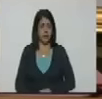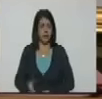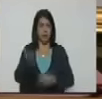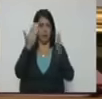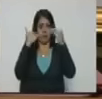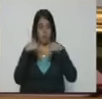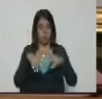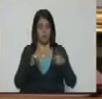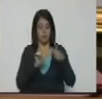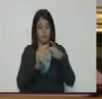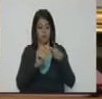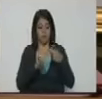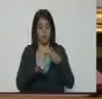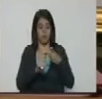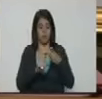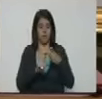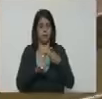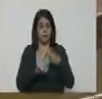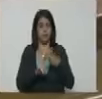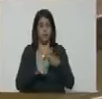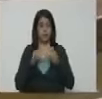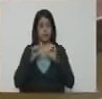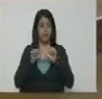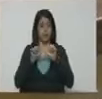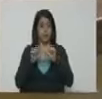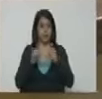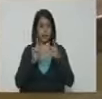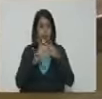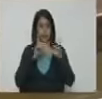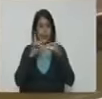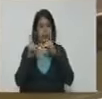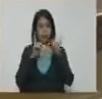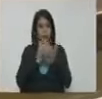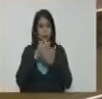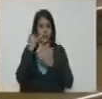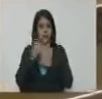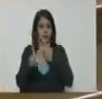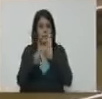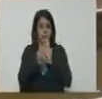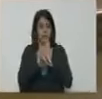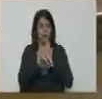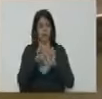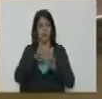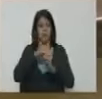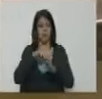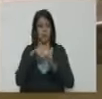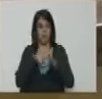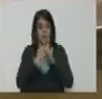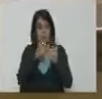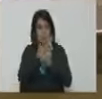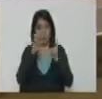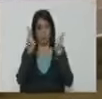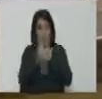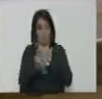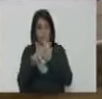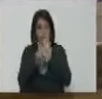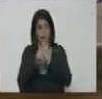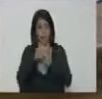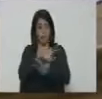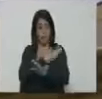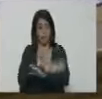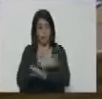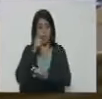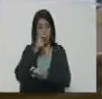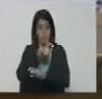Siguiente punto del orden del día, señora secretaria. Continuación de la segunda discusión del proyecto de ley orgánica de reforma de la Ley Orgánica del Poder